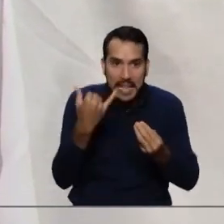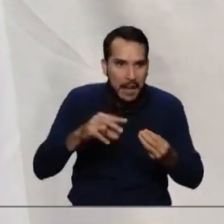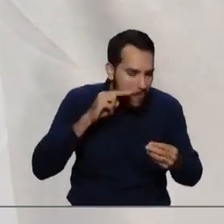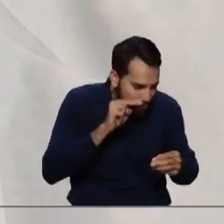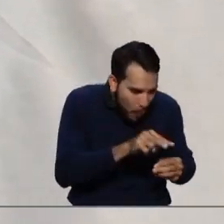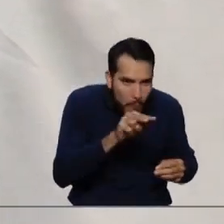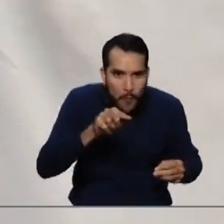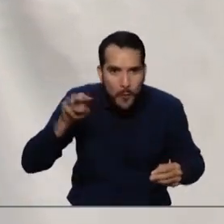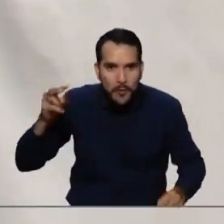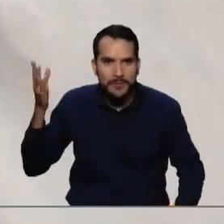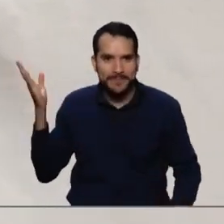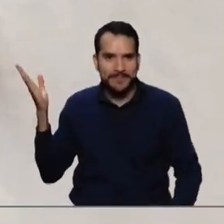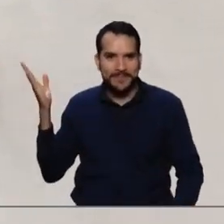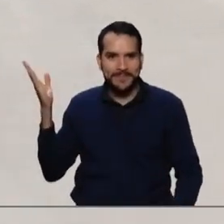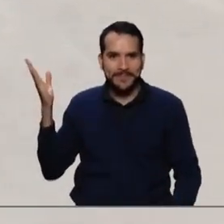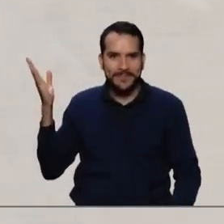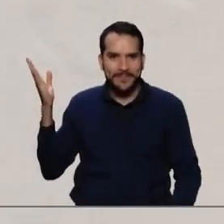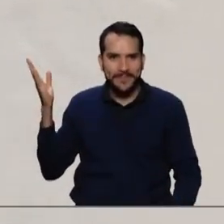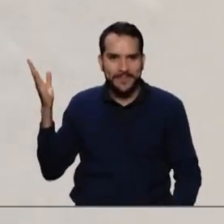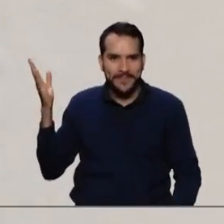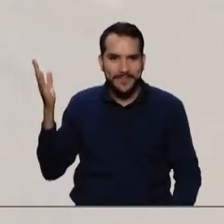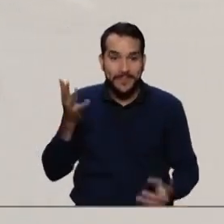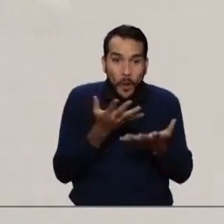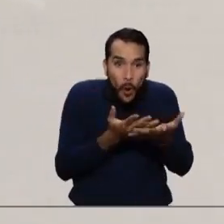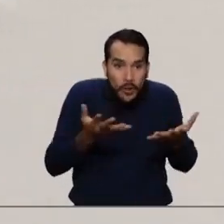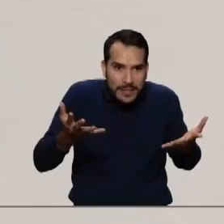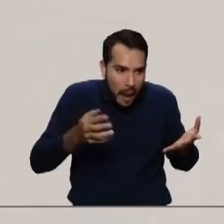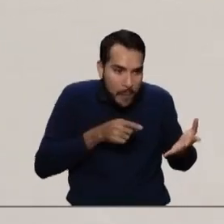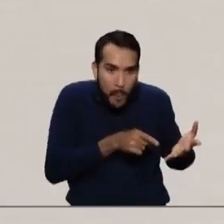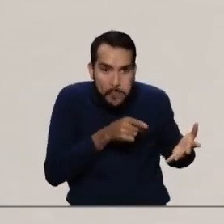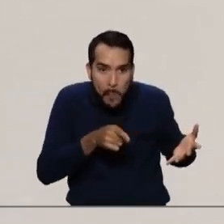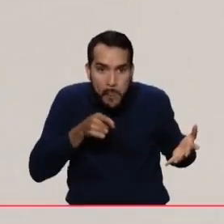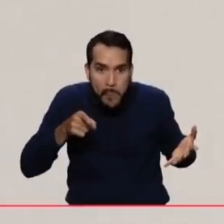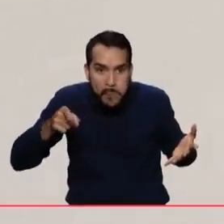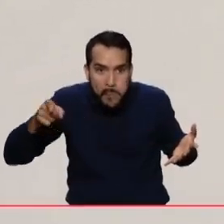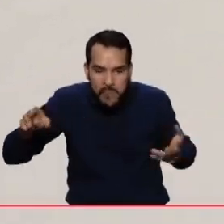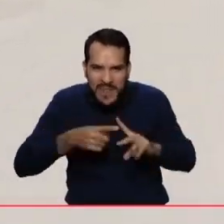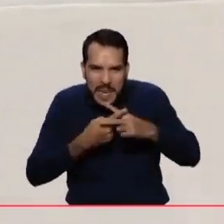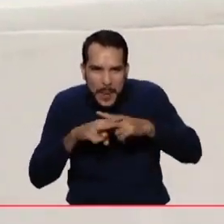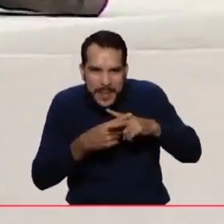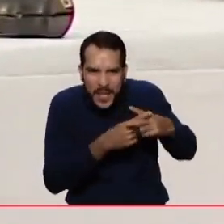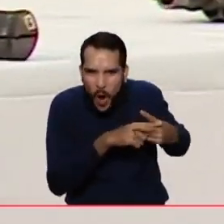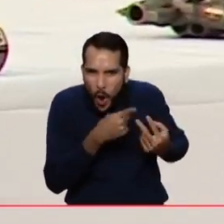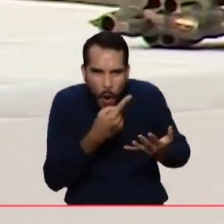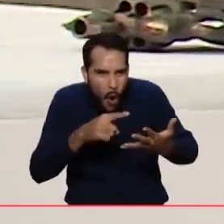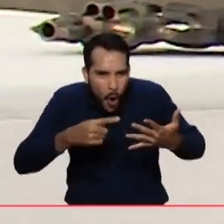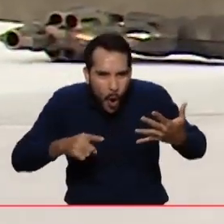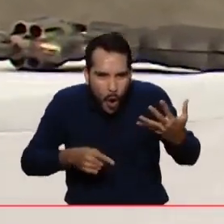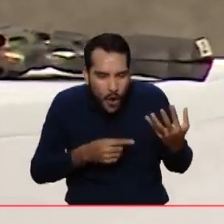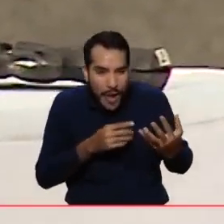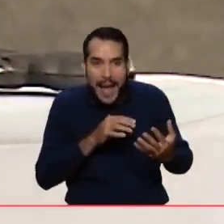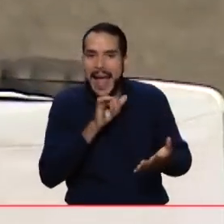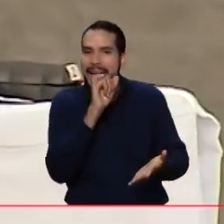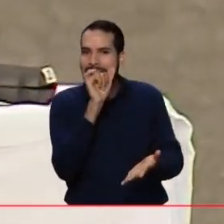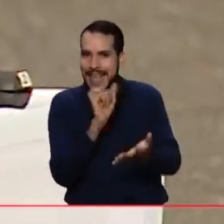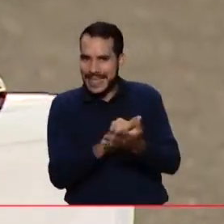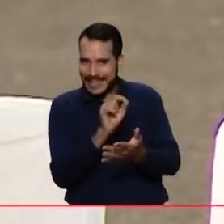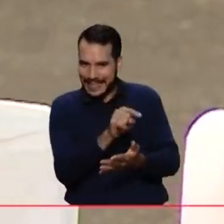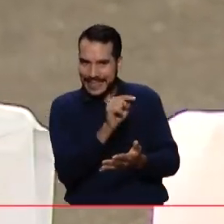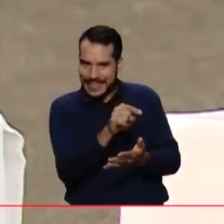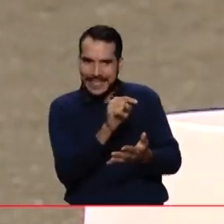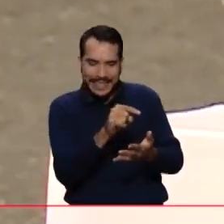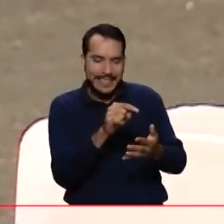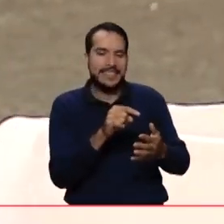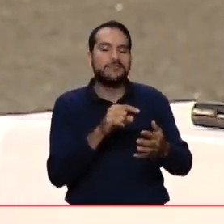brocas, con los cuales alias Pacha transformaba estas armas traumáticas en armas letales para causar, digamos, la